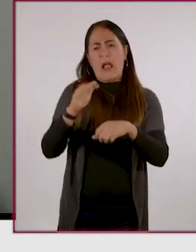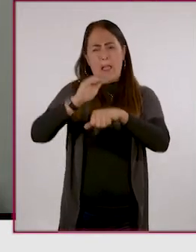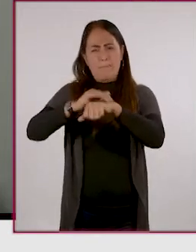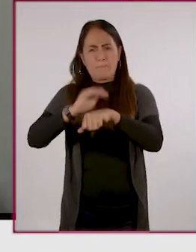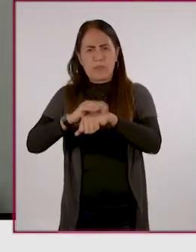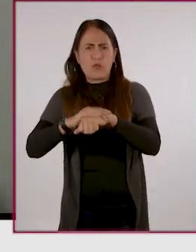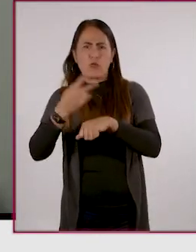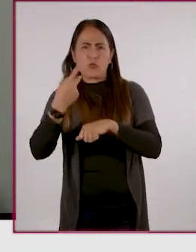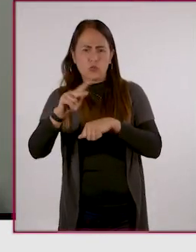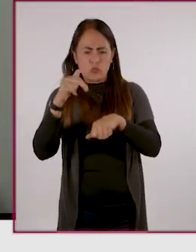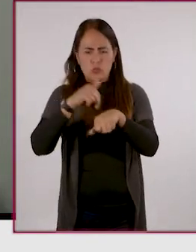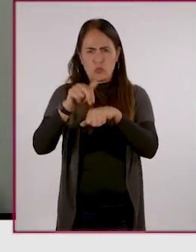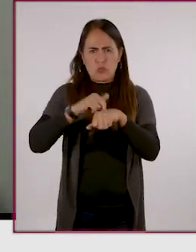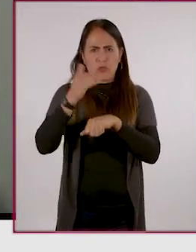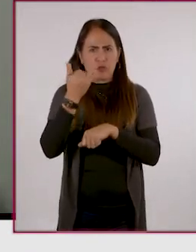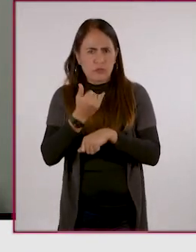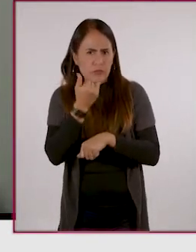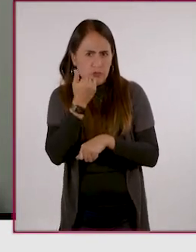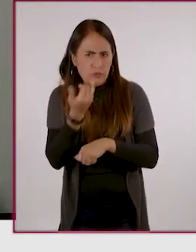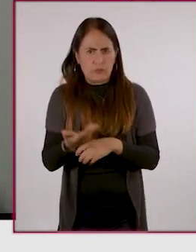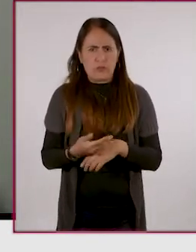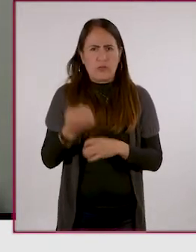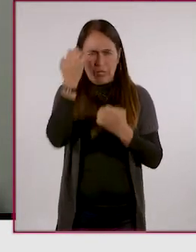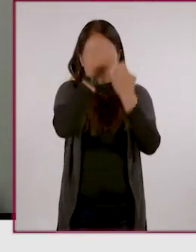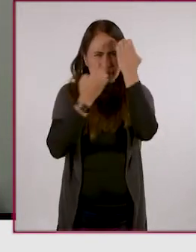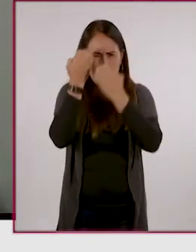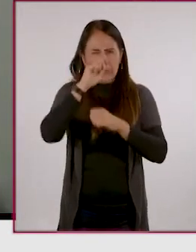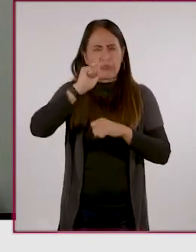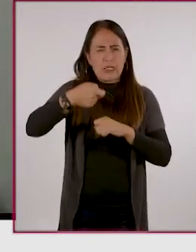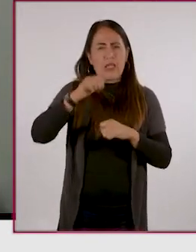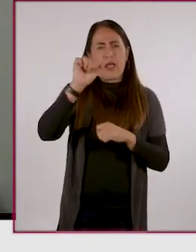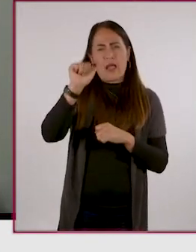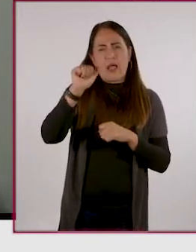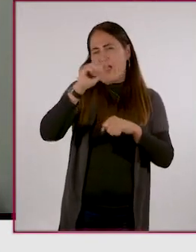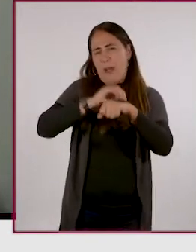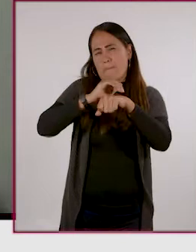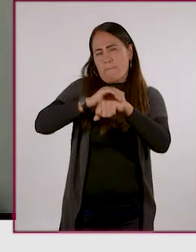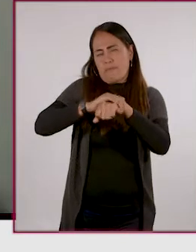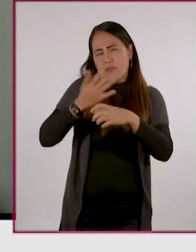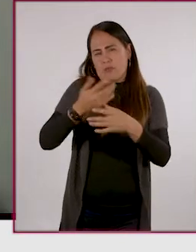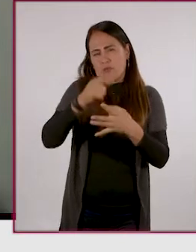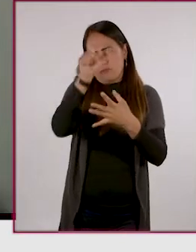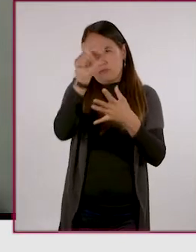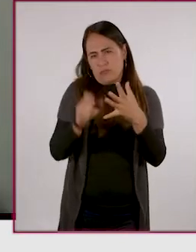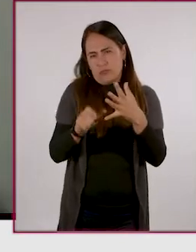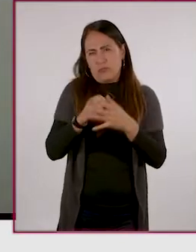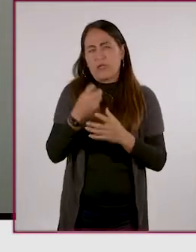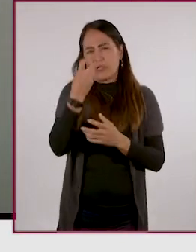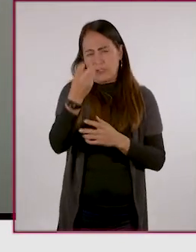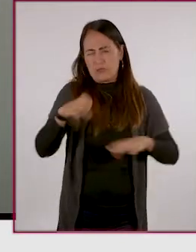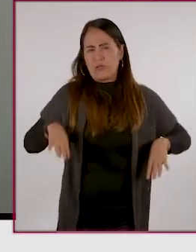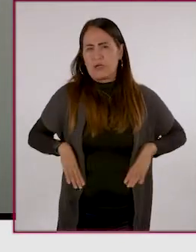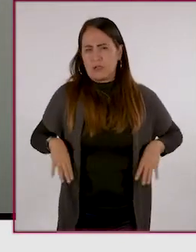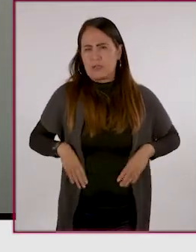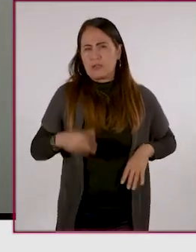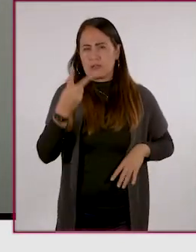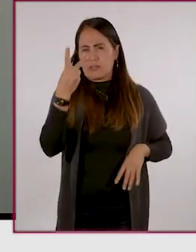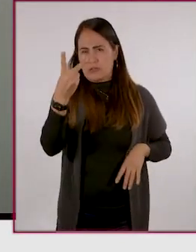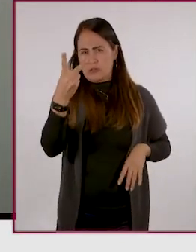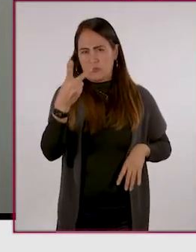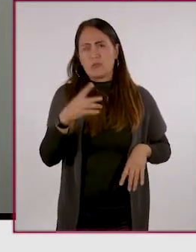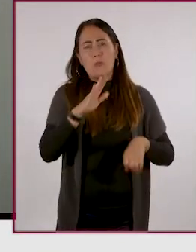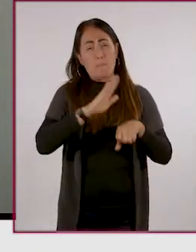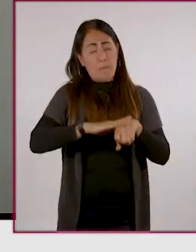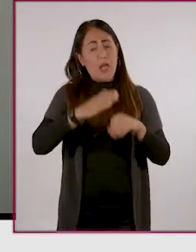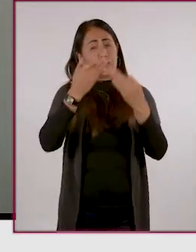poner teléfonos de amigos, bueno, pues nuestra unidad de análisis son nuestros amigos, ¿no? Pero principalmente yo creo que esas son